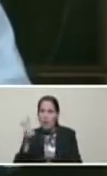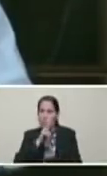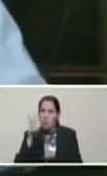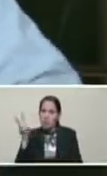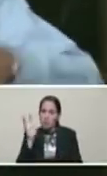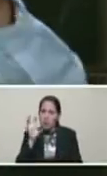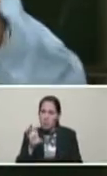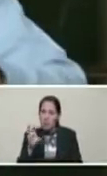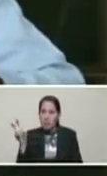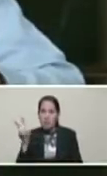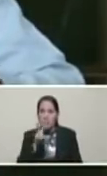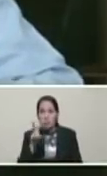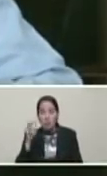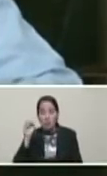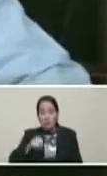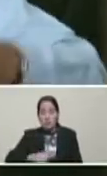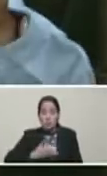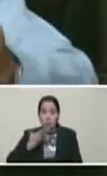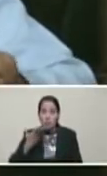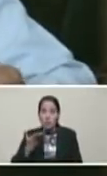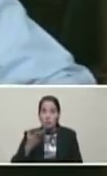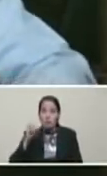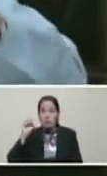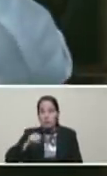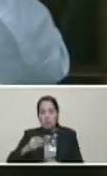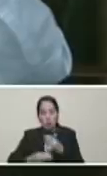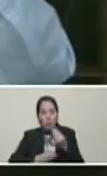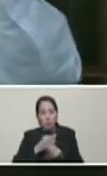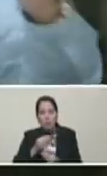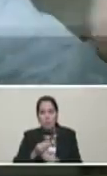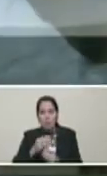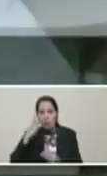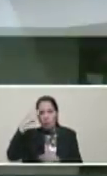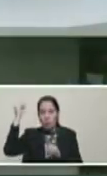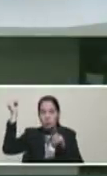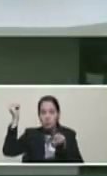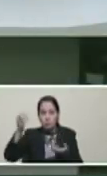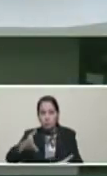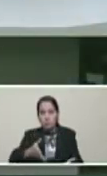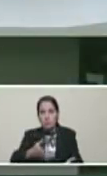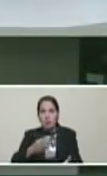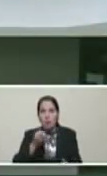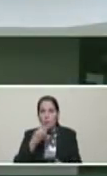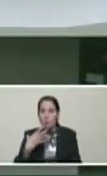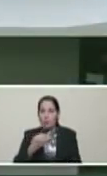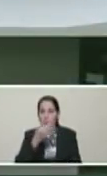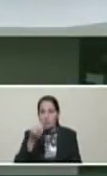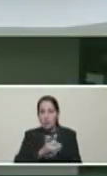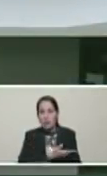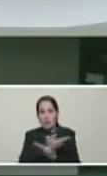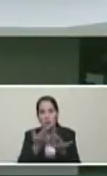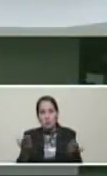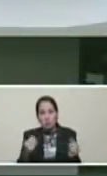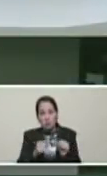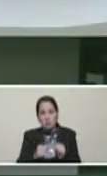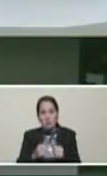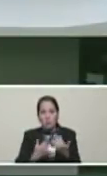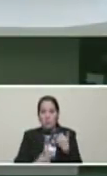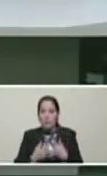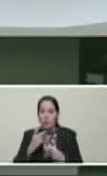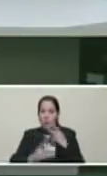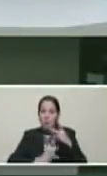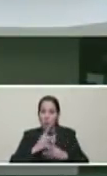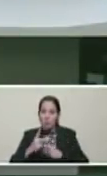patria venezuela si se puede y lo vamos a hacer que dios bendiga venezuela buenas tardes a todos venezuela sigamos miércoles